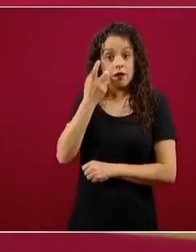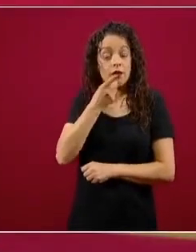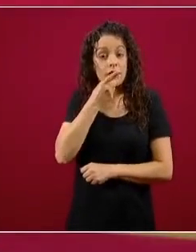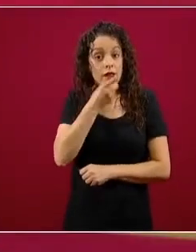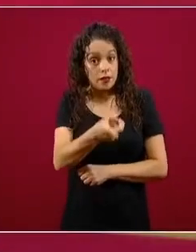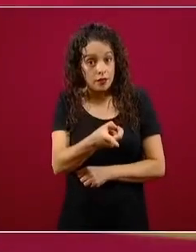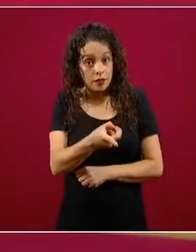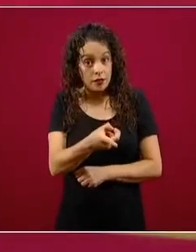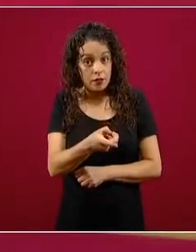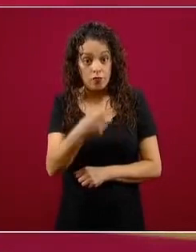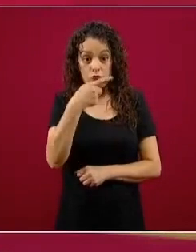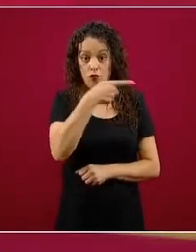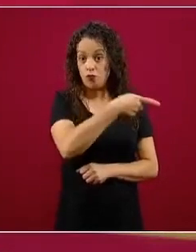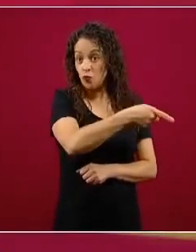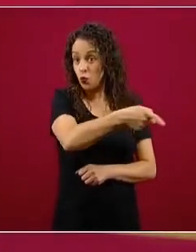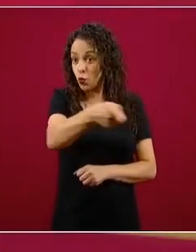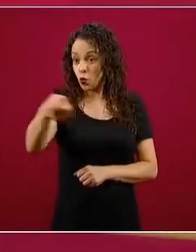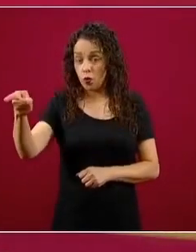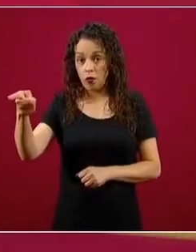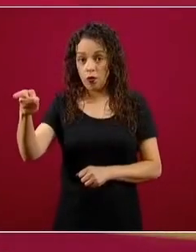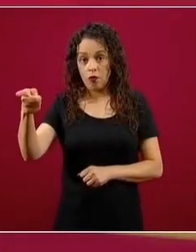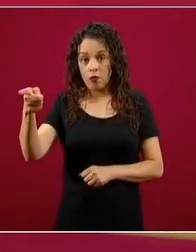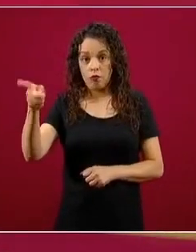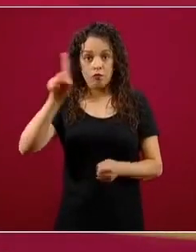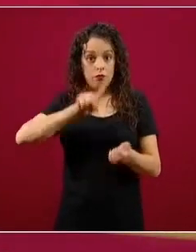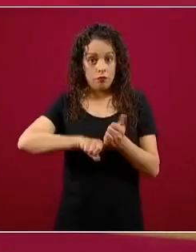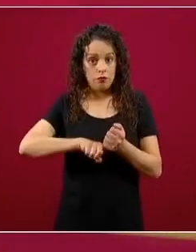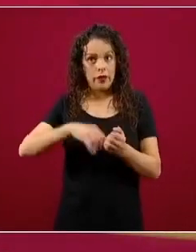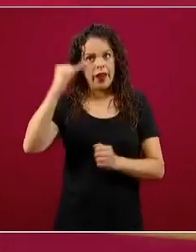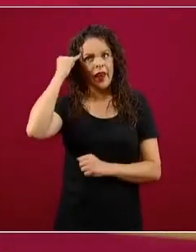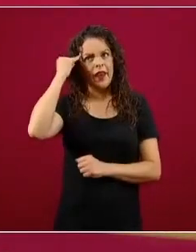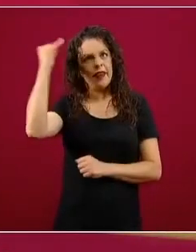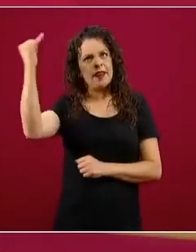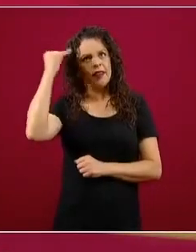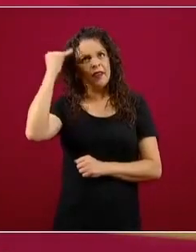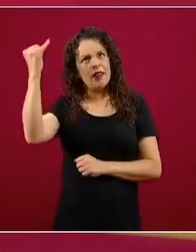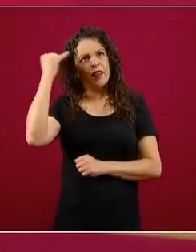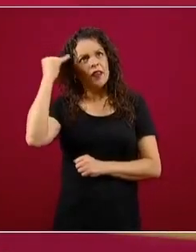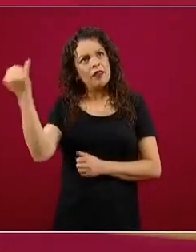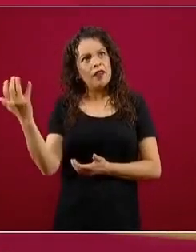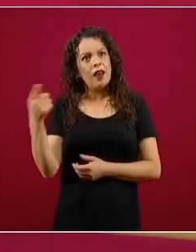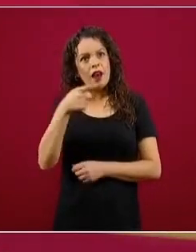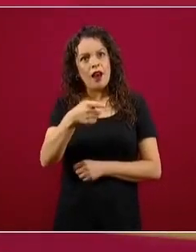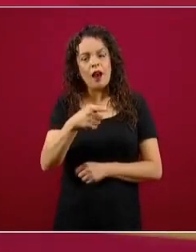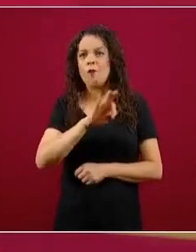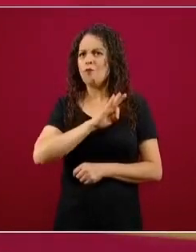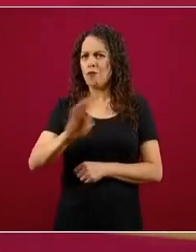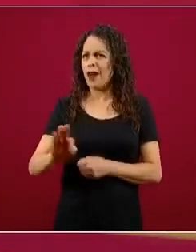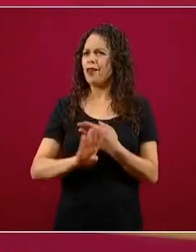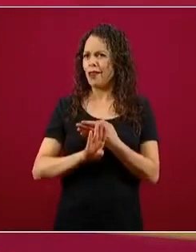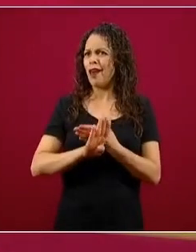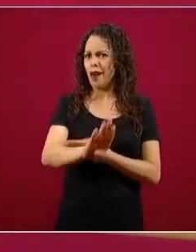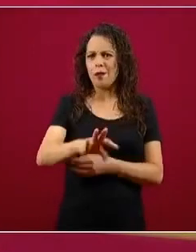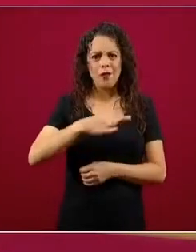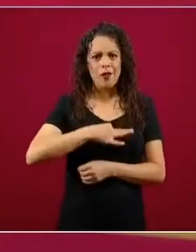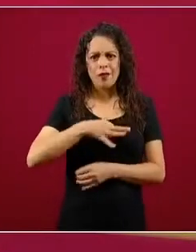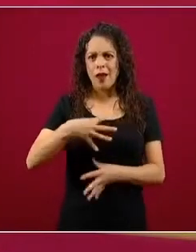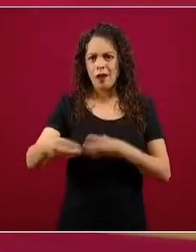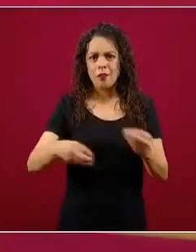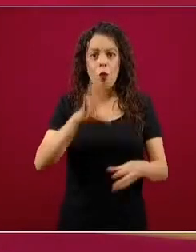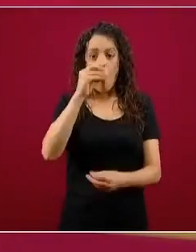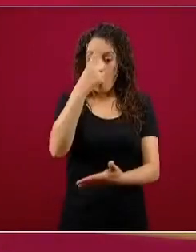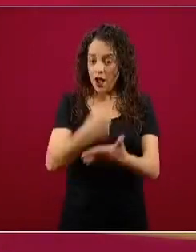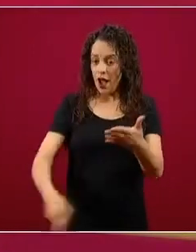una idea no amparada en la realidad de que la epidemia se puede evitar o se puede